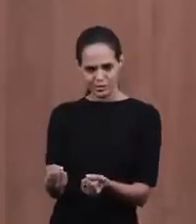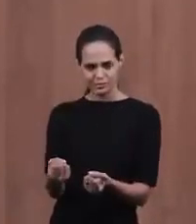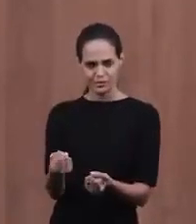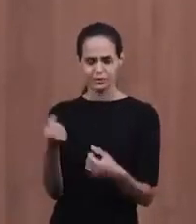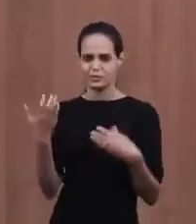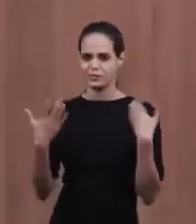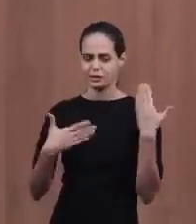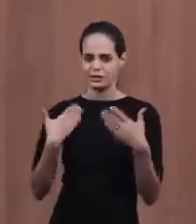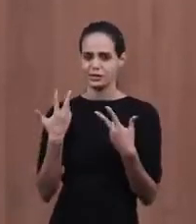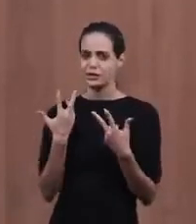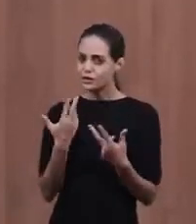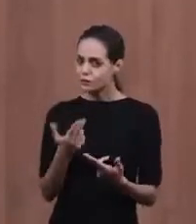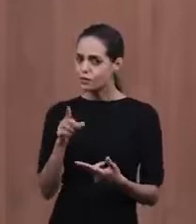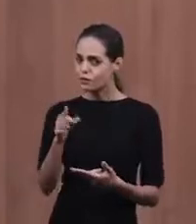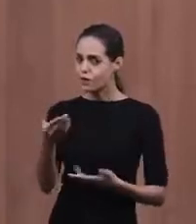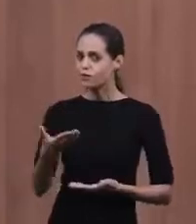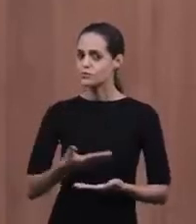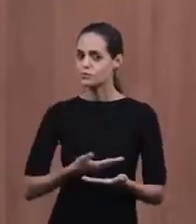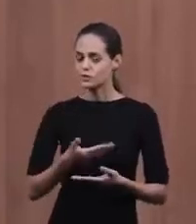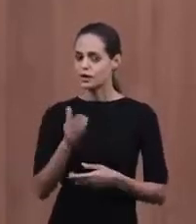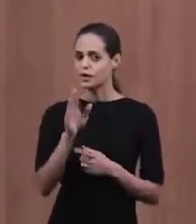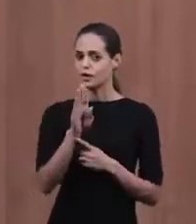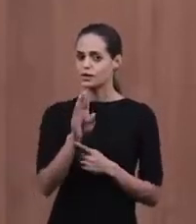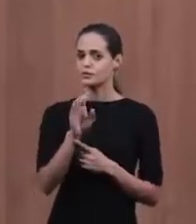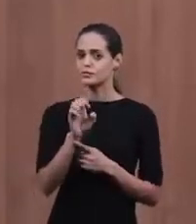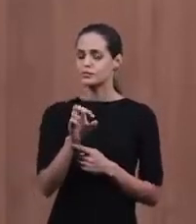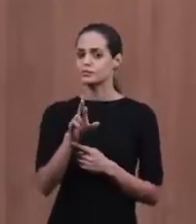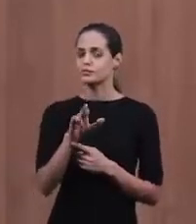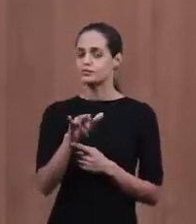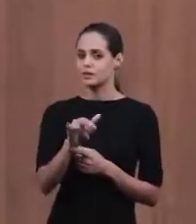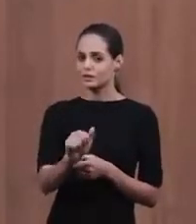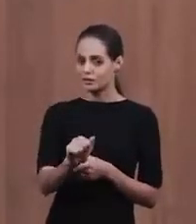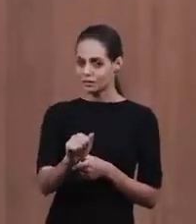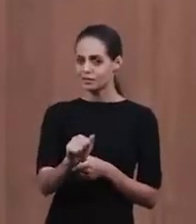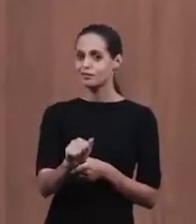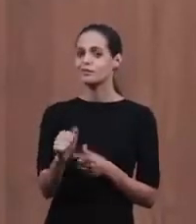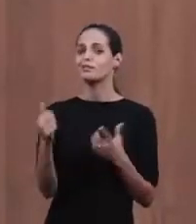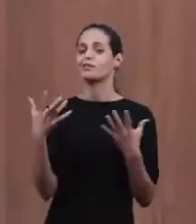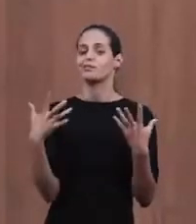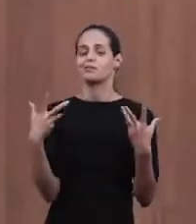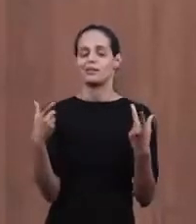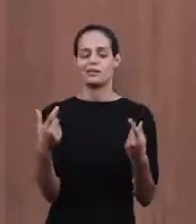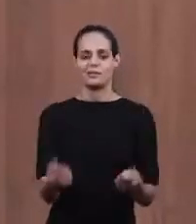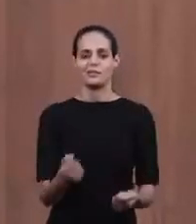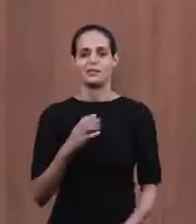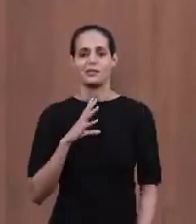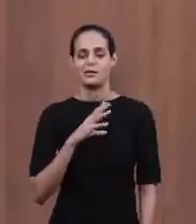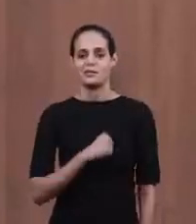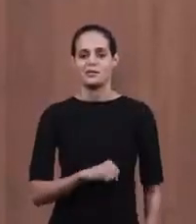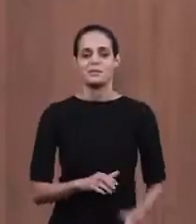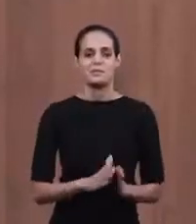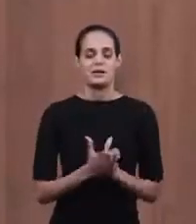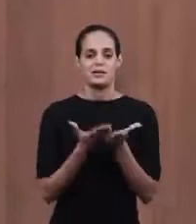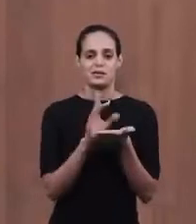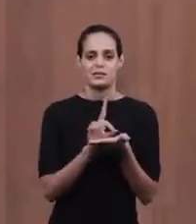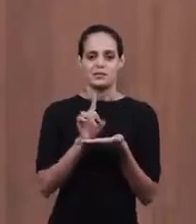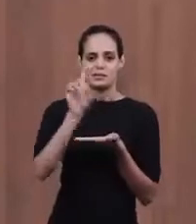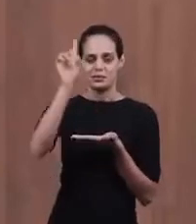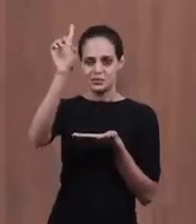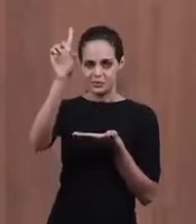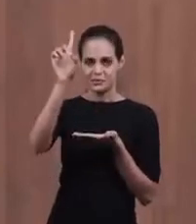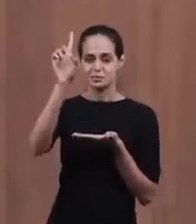los hermanos de Berea? ¡Qué maravilla es amar la palabra de Dios!